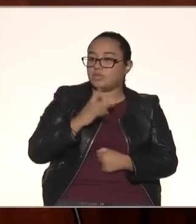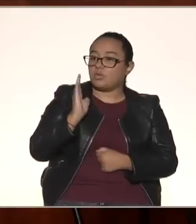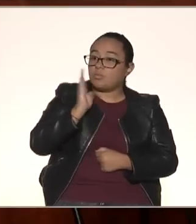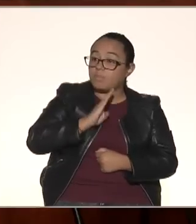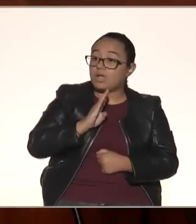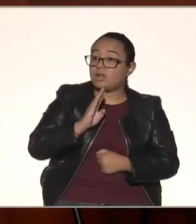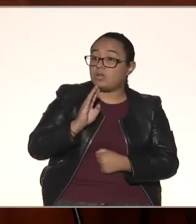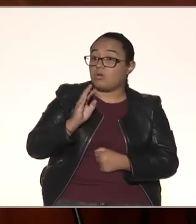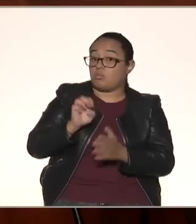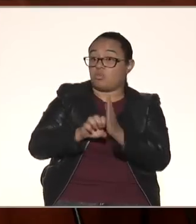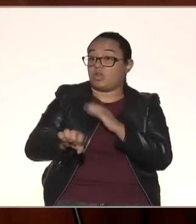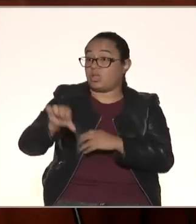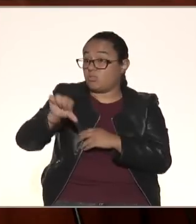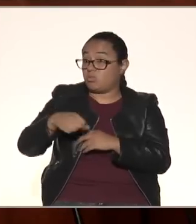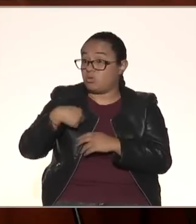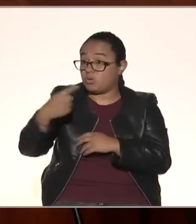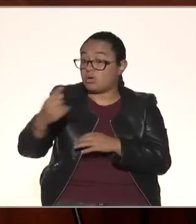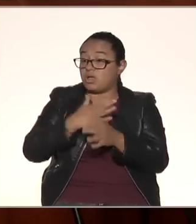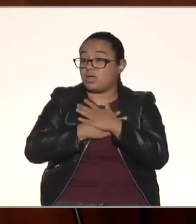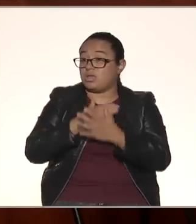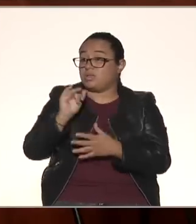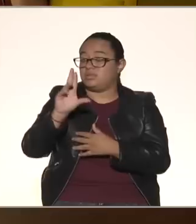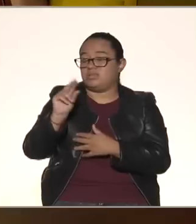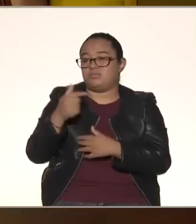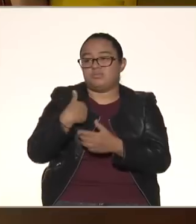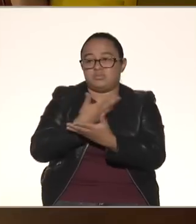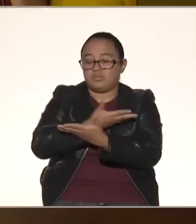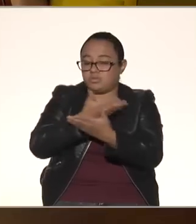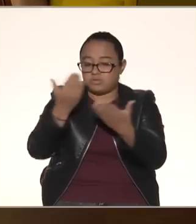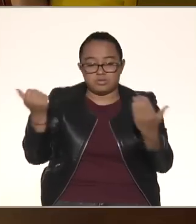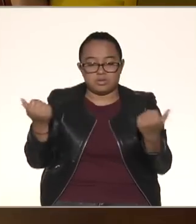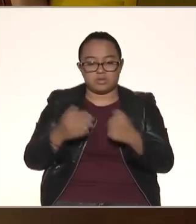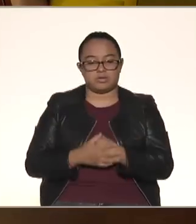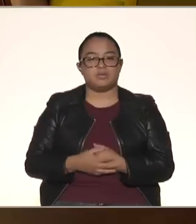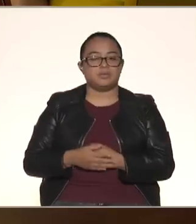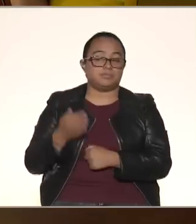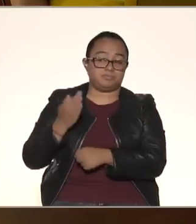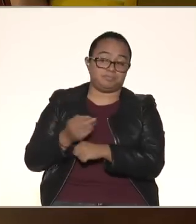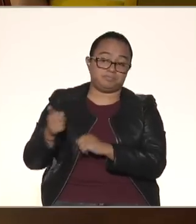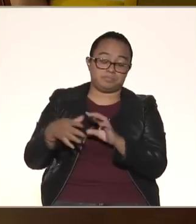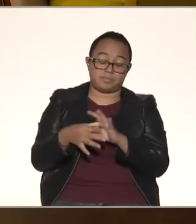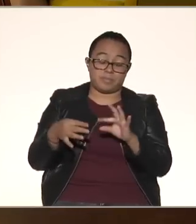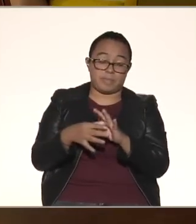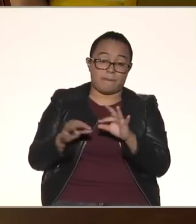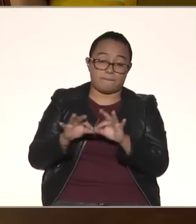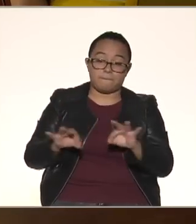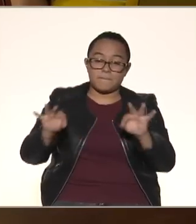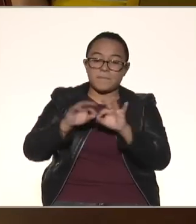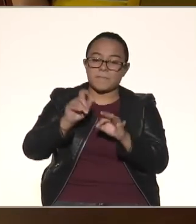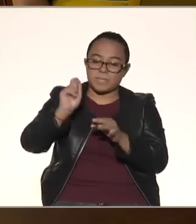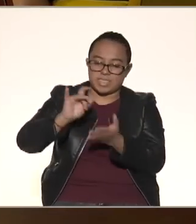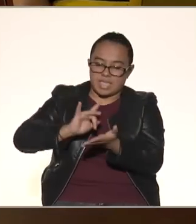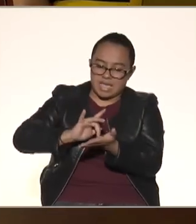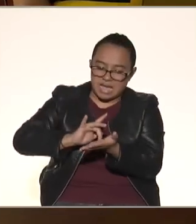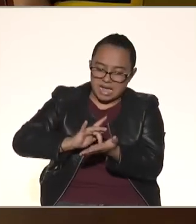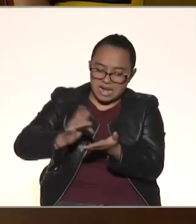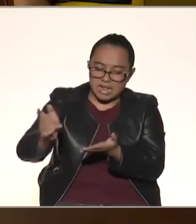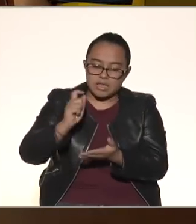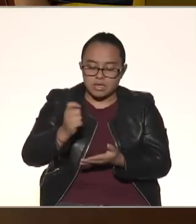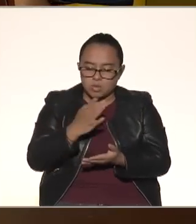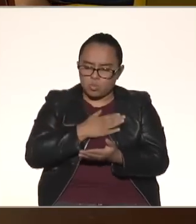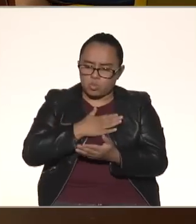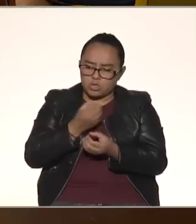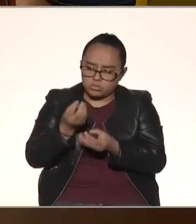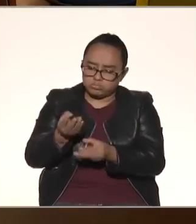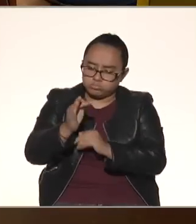no sé si te amo hoy, por ejemplo. Aquí mencionaste algo, una liga importante, la gratitud con relación a la generosidad.